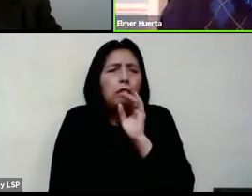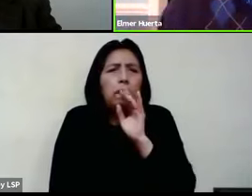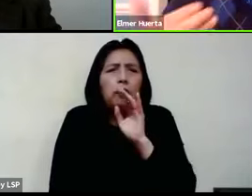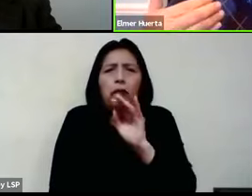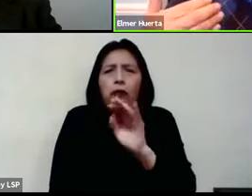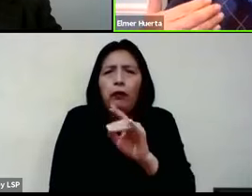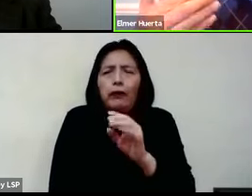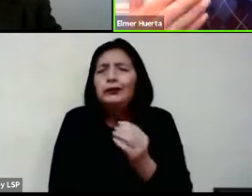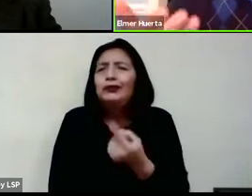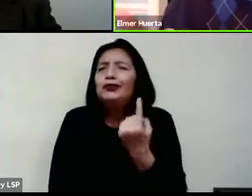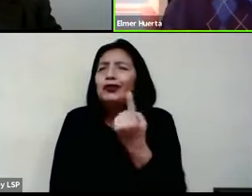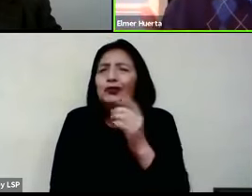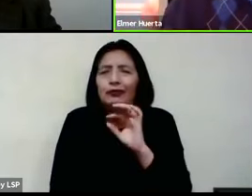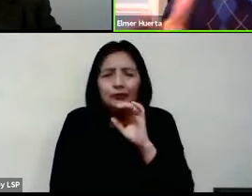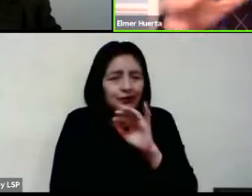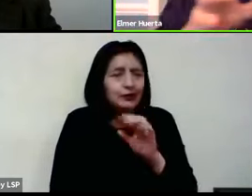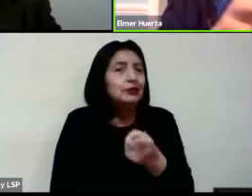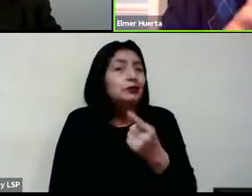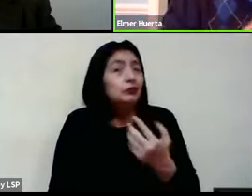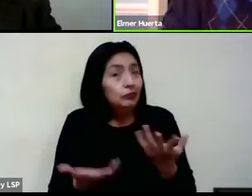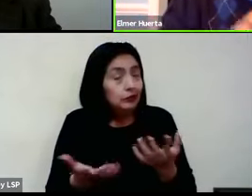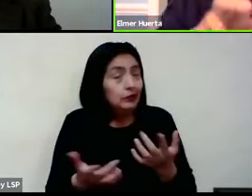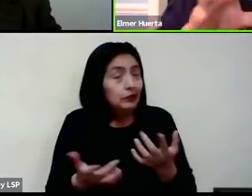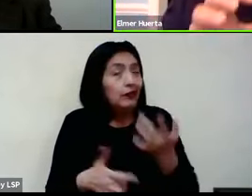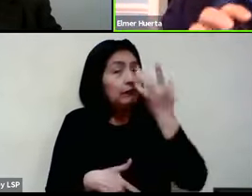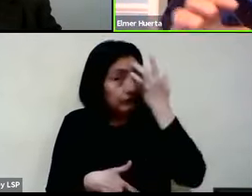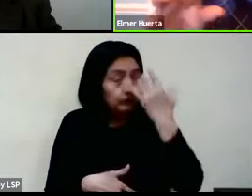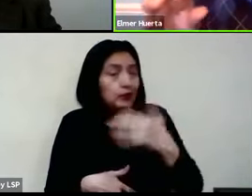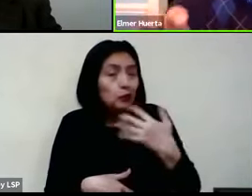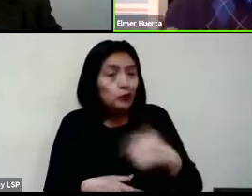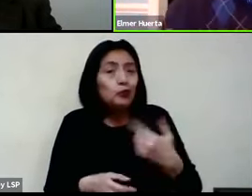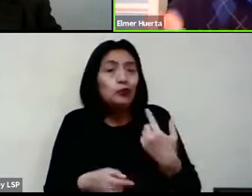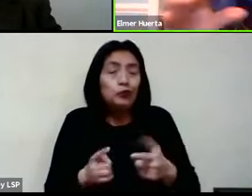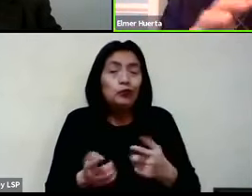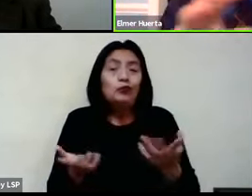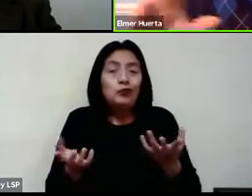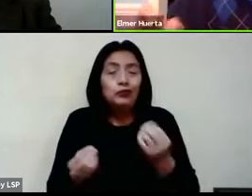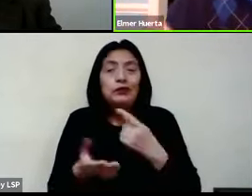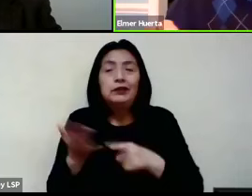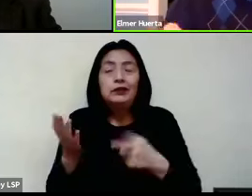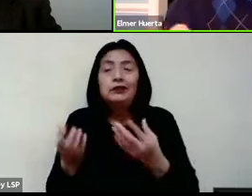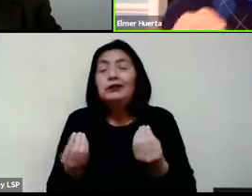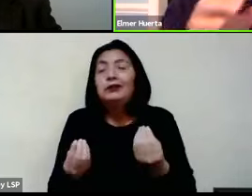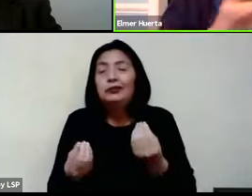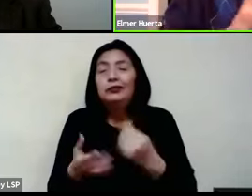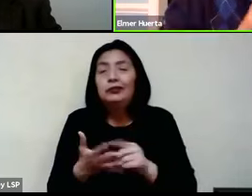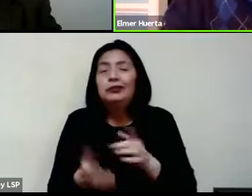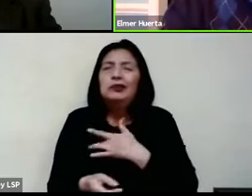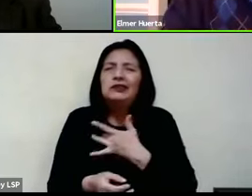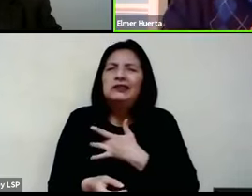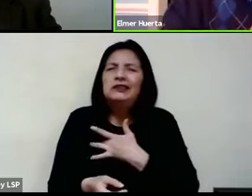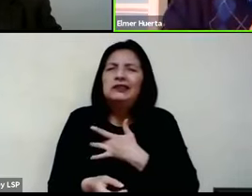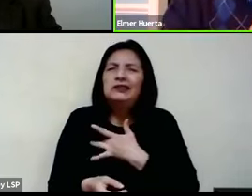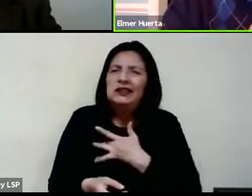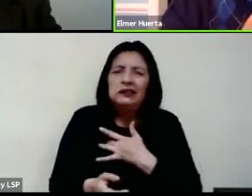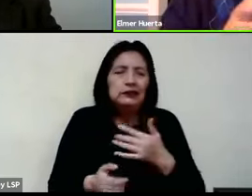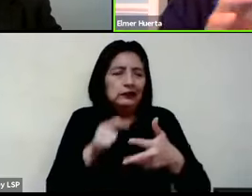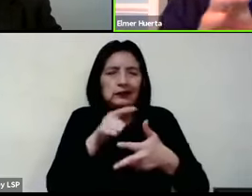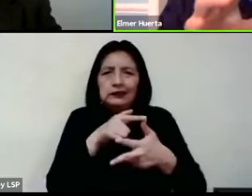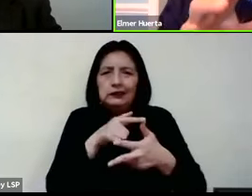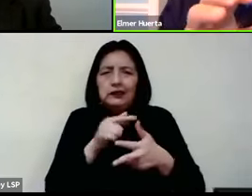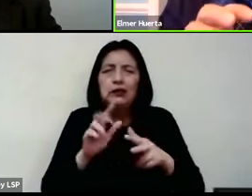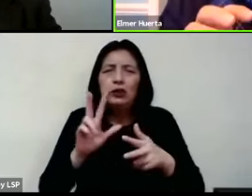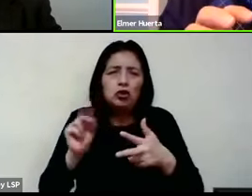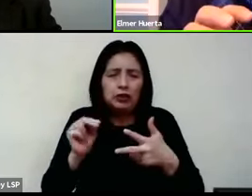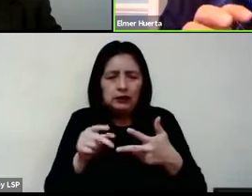los aerosoles, y es una enfermedad que tiene una cierta distribución con respecto a sus síntomas de 80%